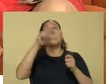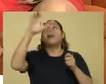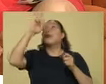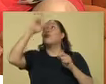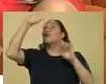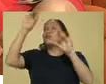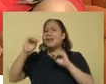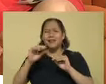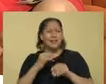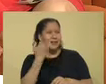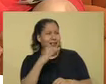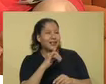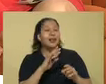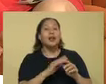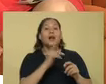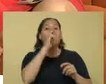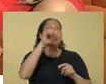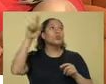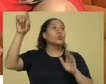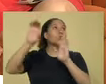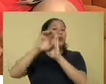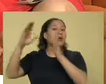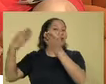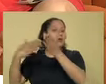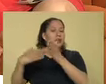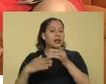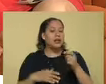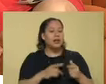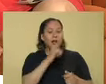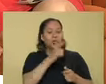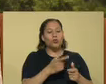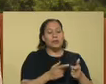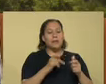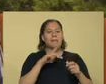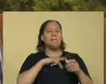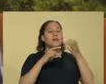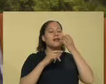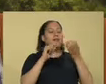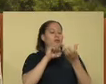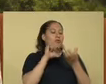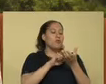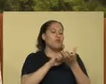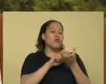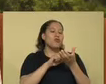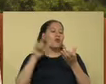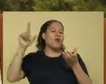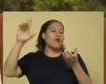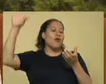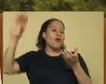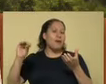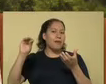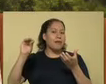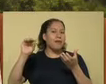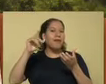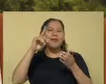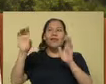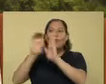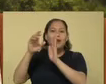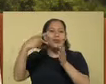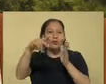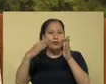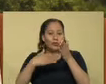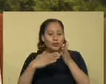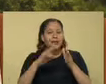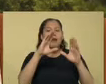Entonces, quiero prender la luz de la cocina, aunque no esté ahí, quiero hacerlo desde mi teléfono. Nos hace más flojo. También ya hay una aplicación que a través